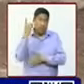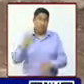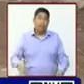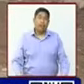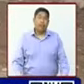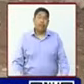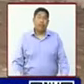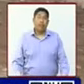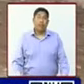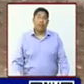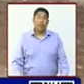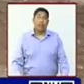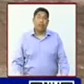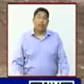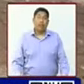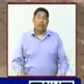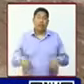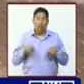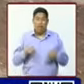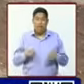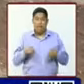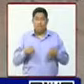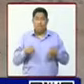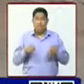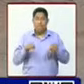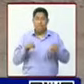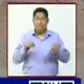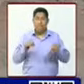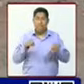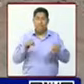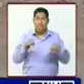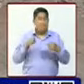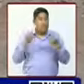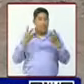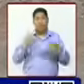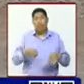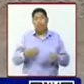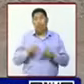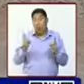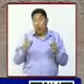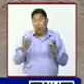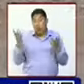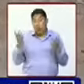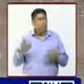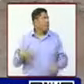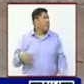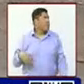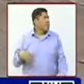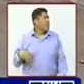boliviano. ¿Los carritos? Son un montón, son